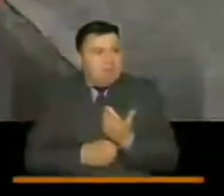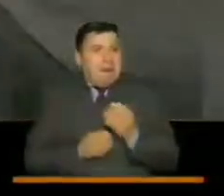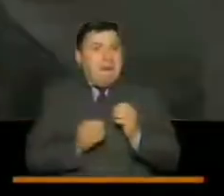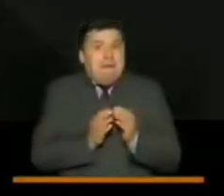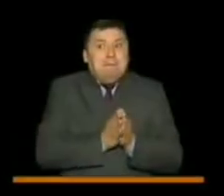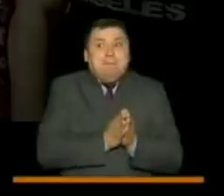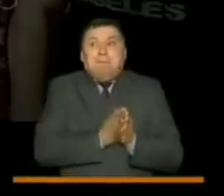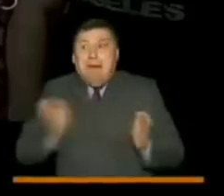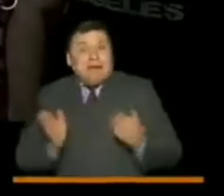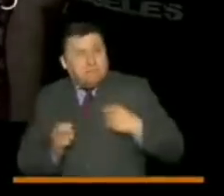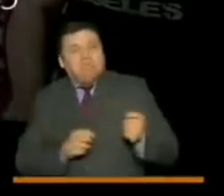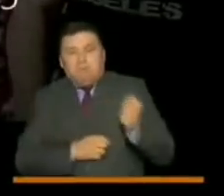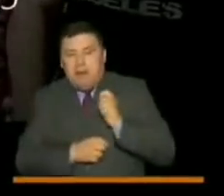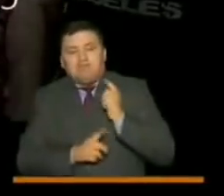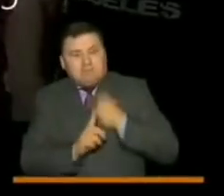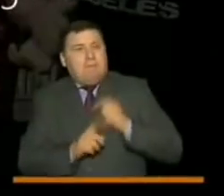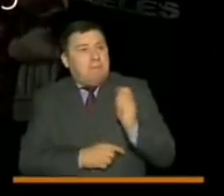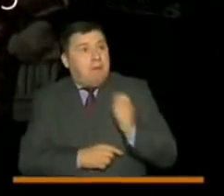fabuloso